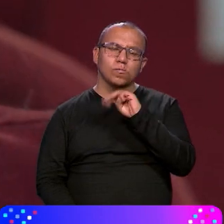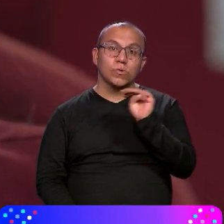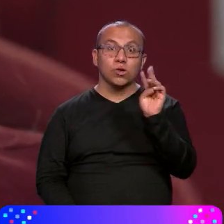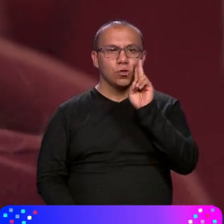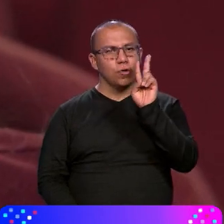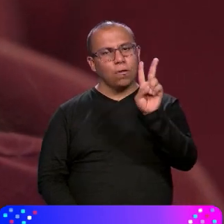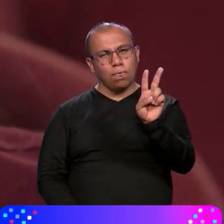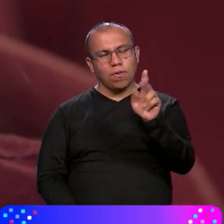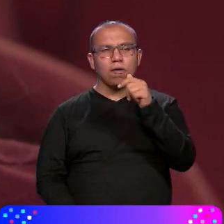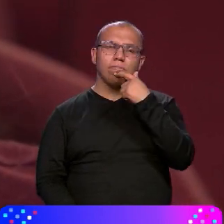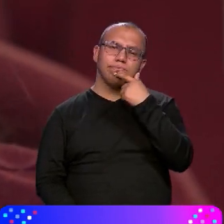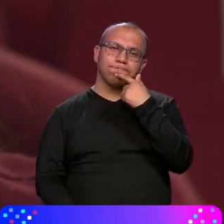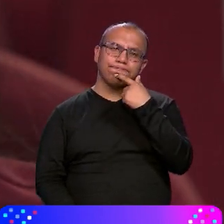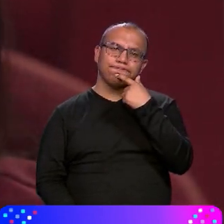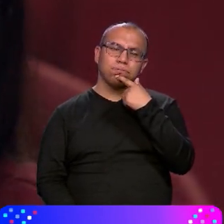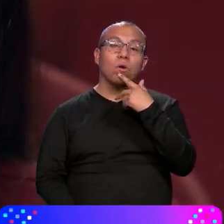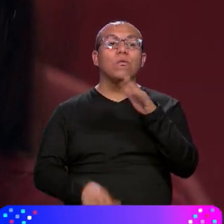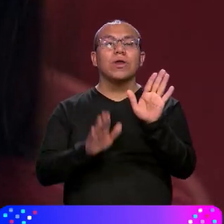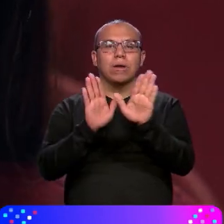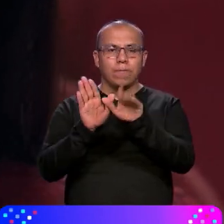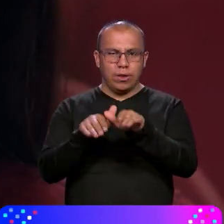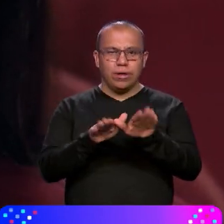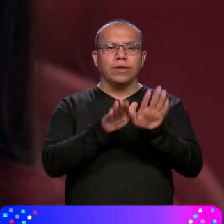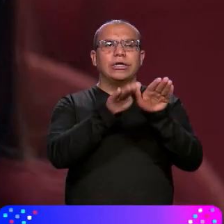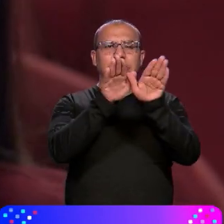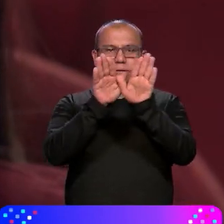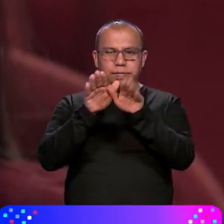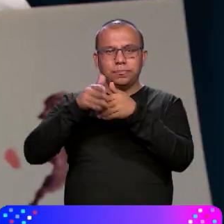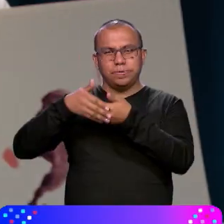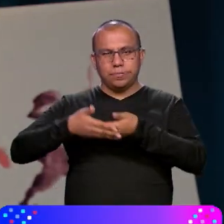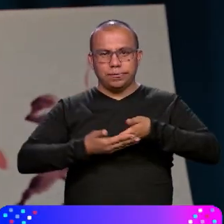Yo veo una mariposita morfo bebé.